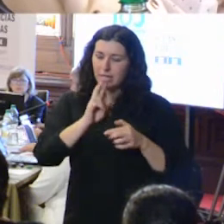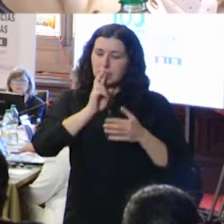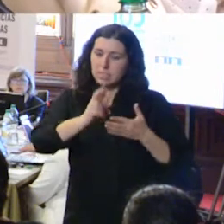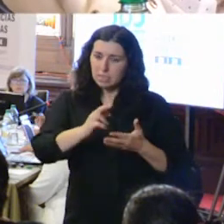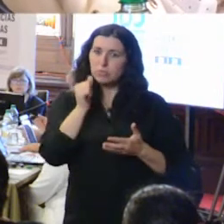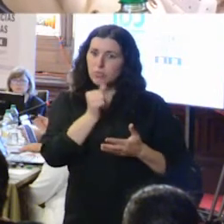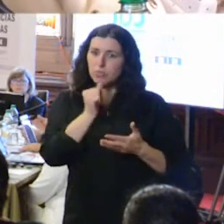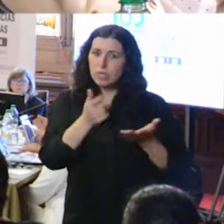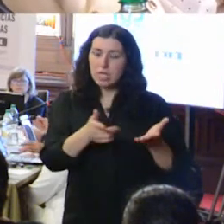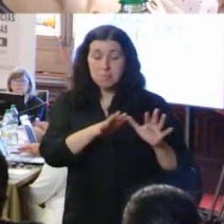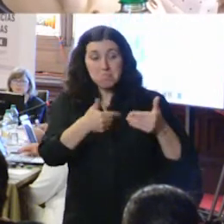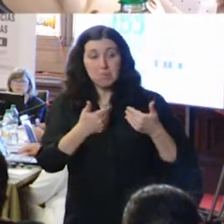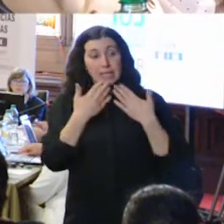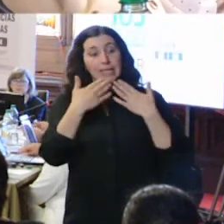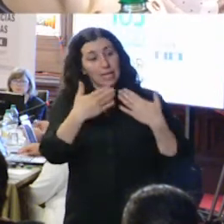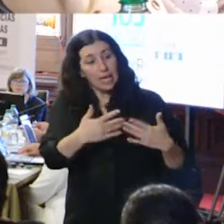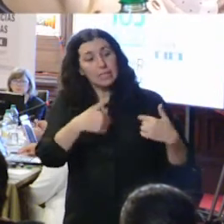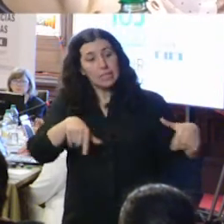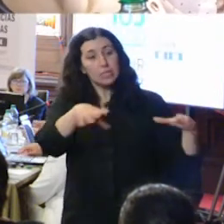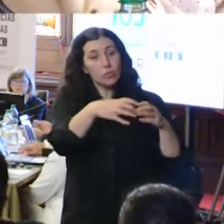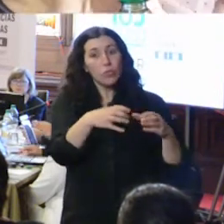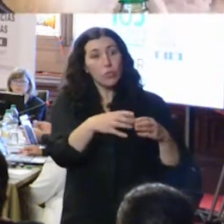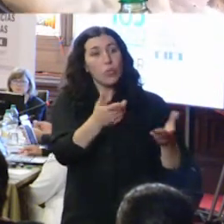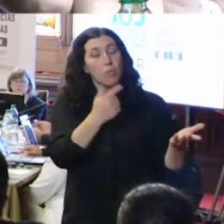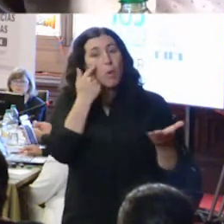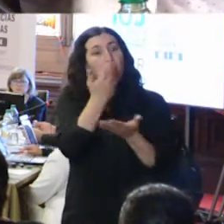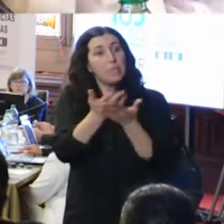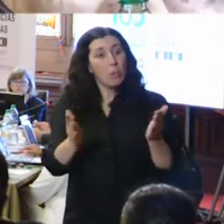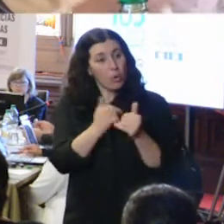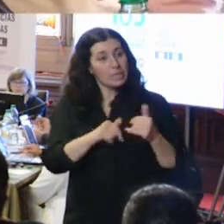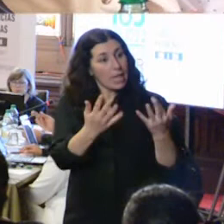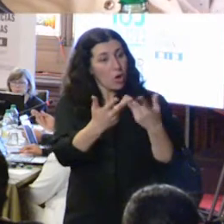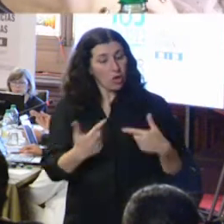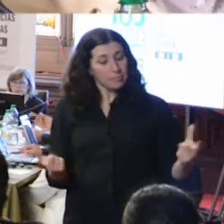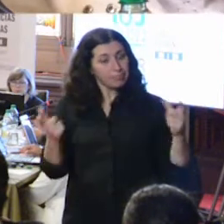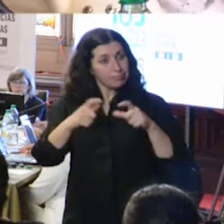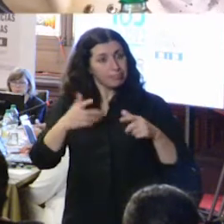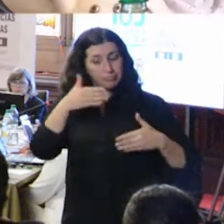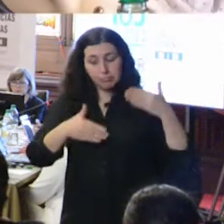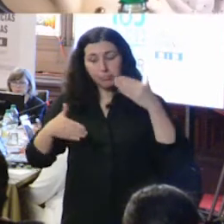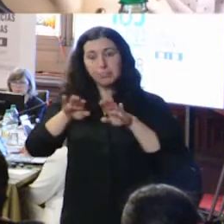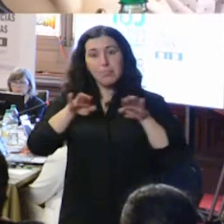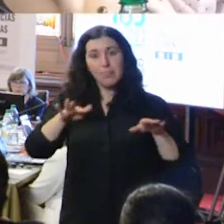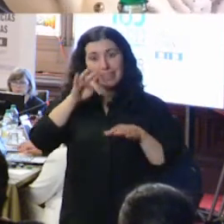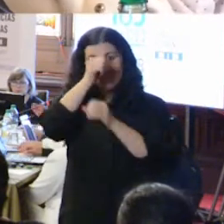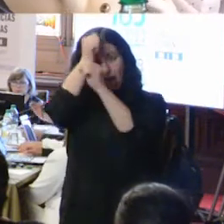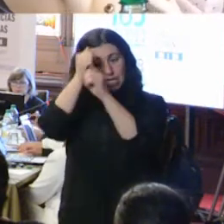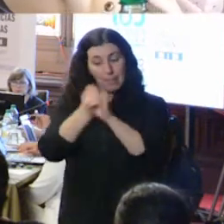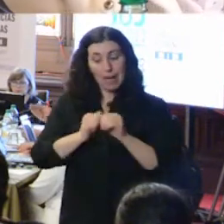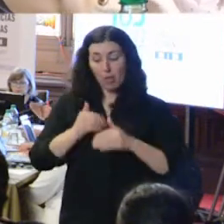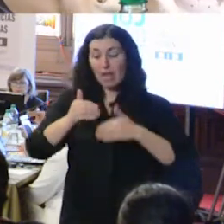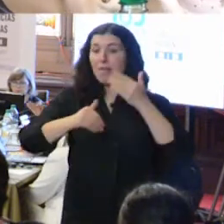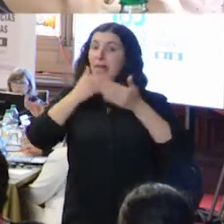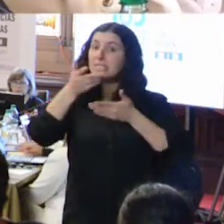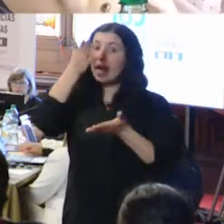grado la propuesta que se hace de una mesa técnica para avanzar en no solamente la creación de una ley